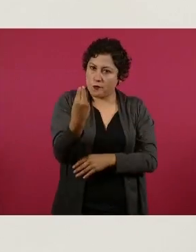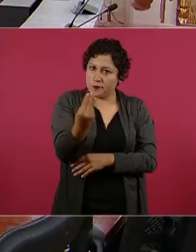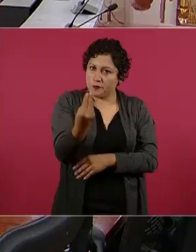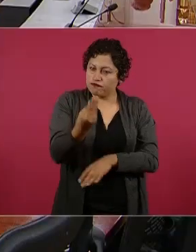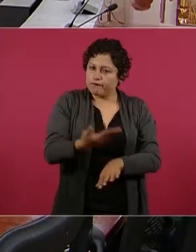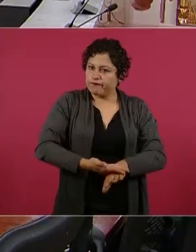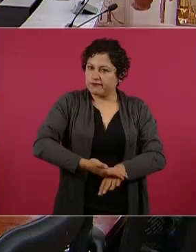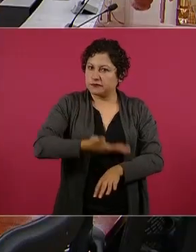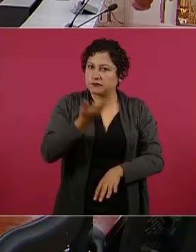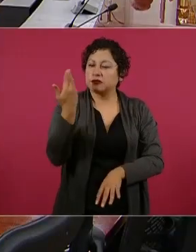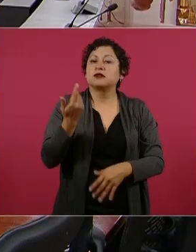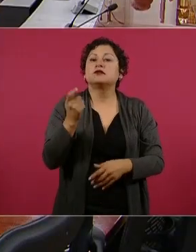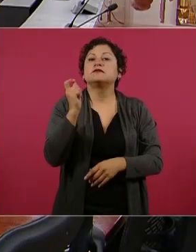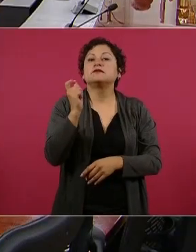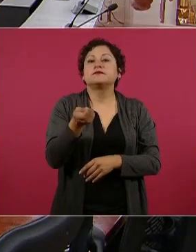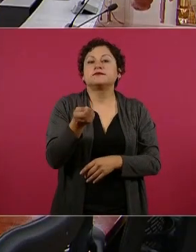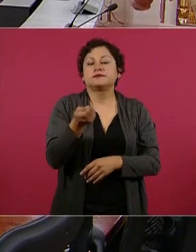sin